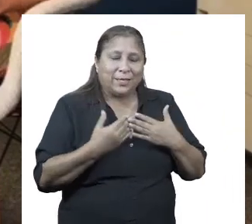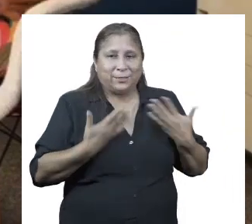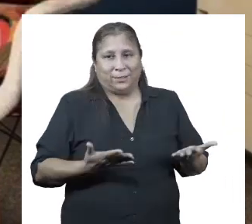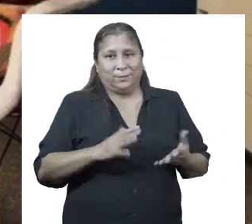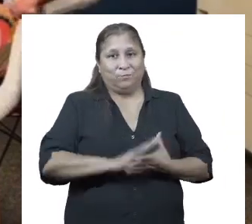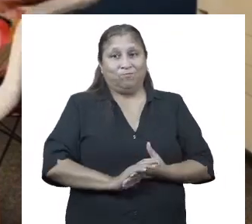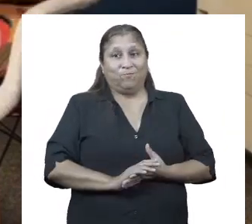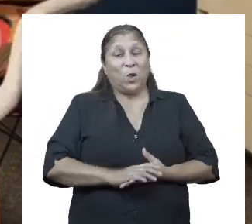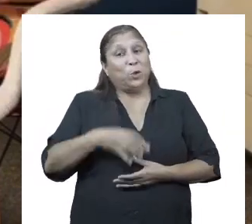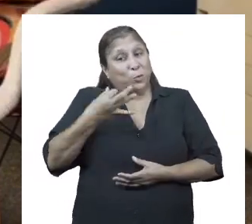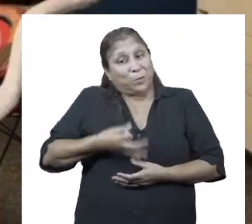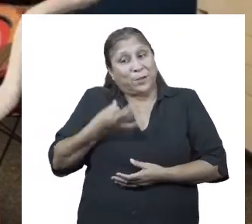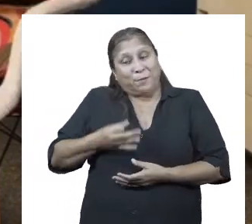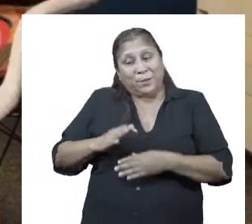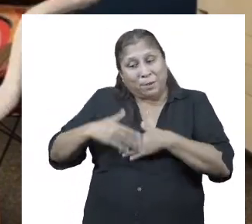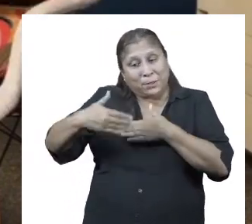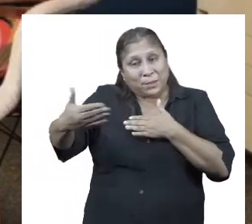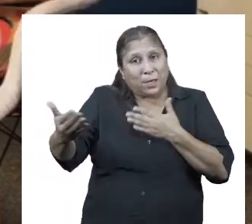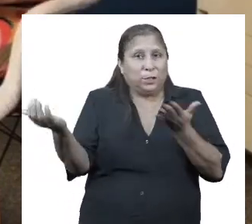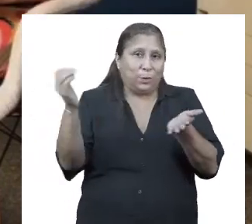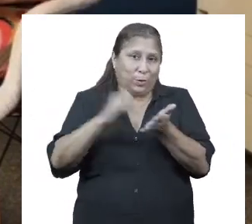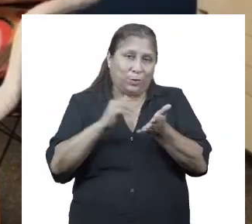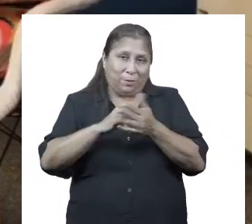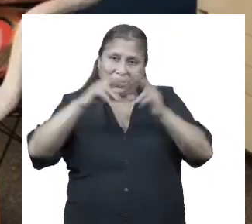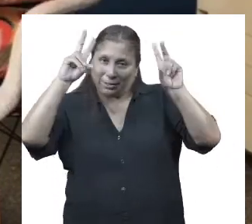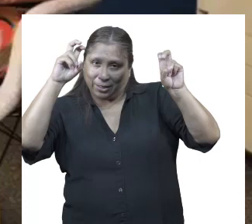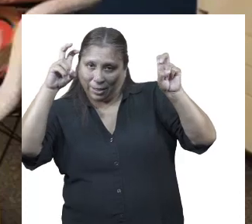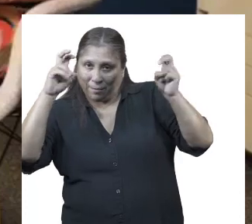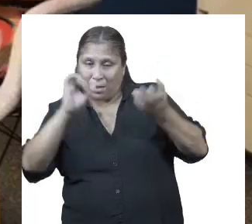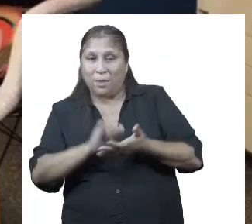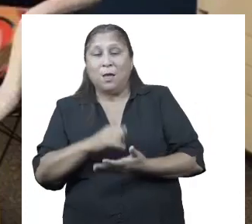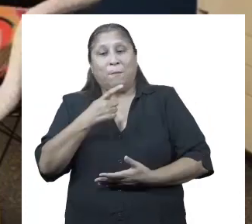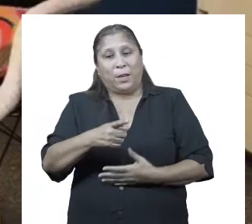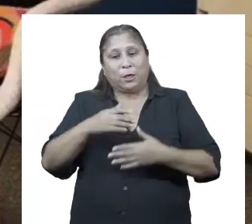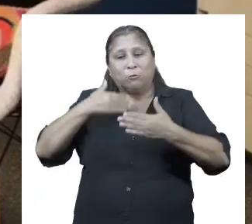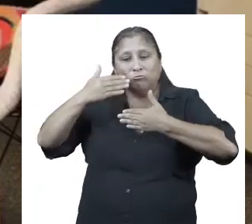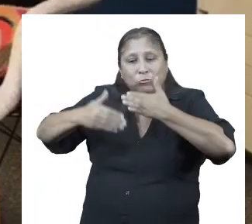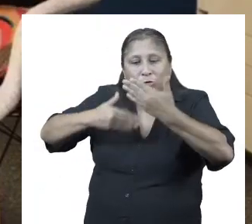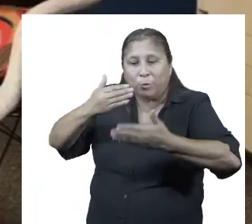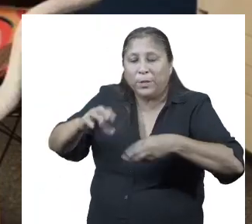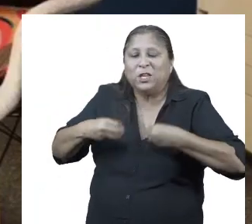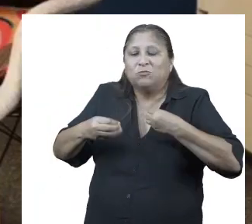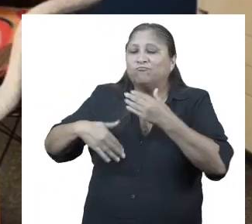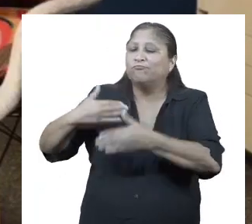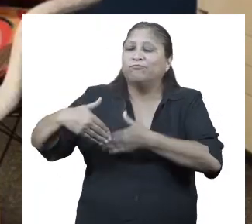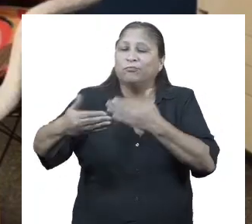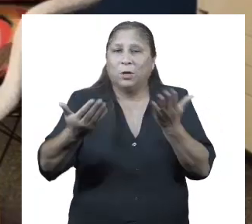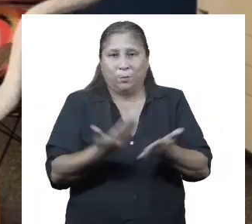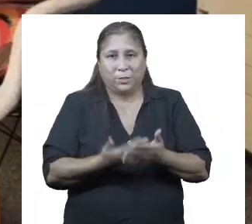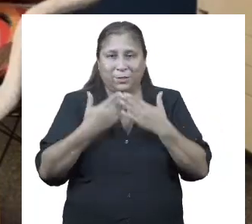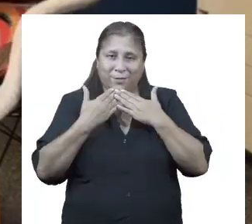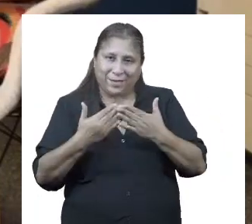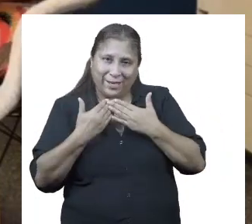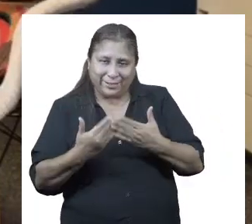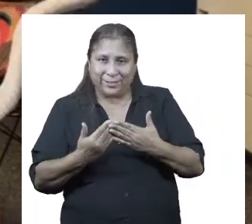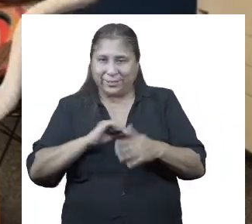Josefina. Seguramente más adelante volveremos a tocar el tema para que nos comente cómo va el proceso.